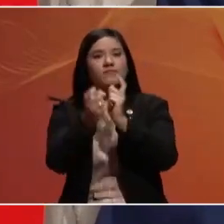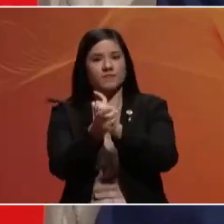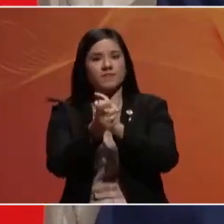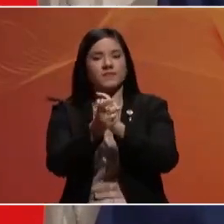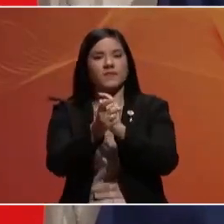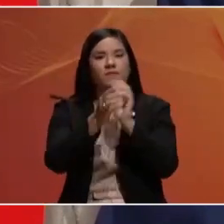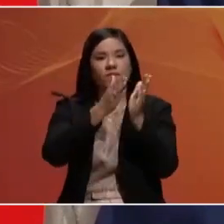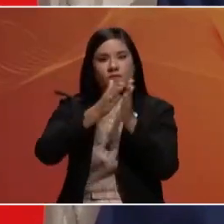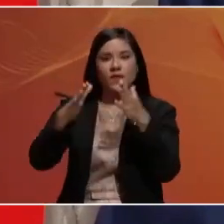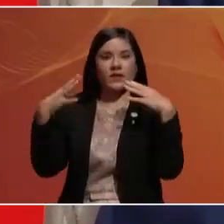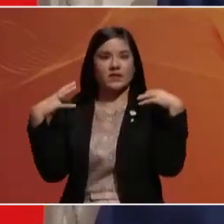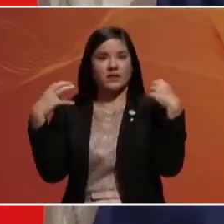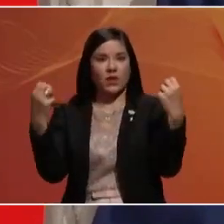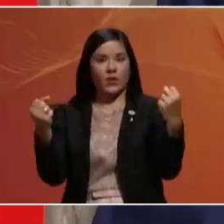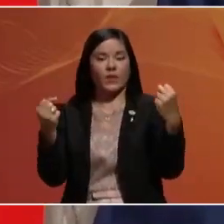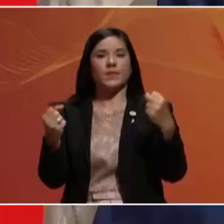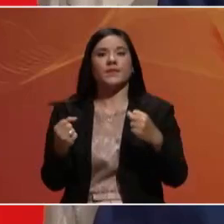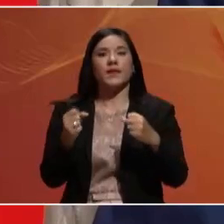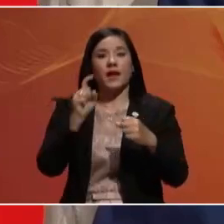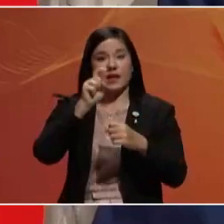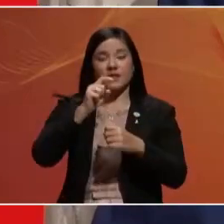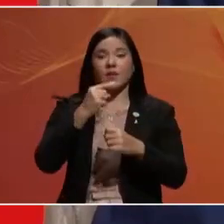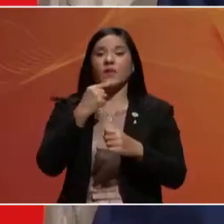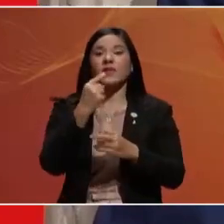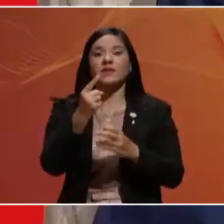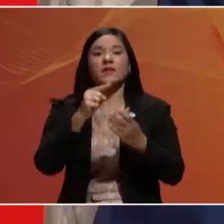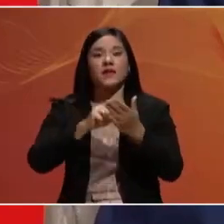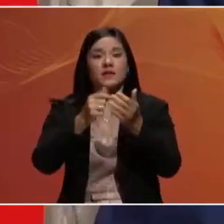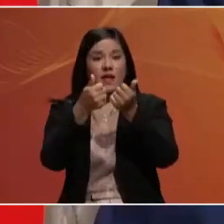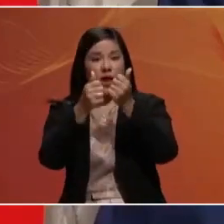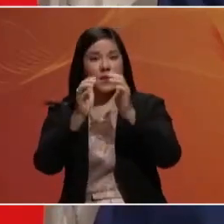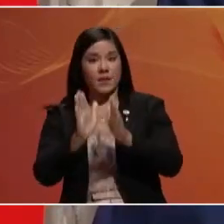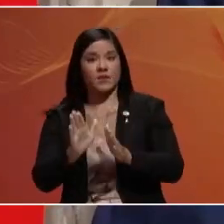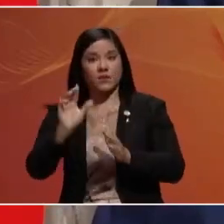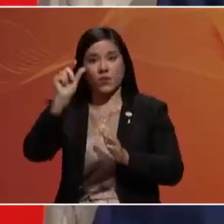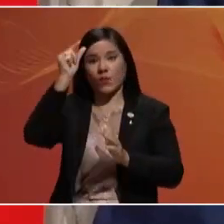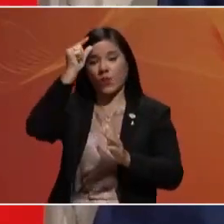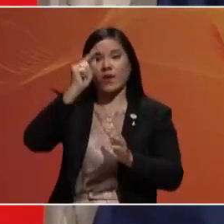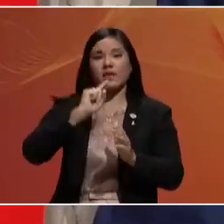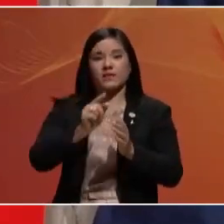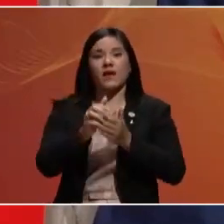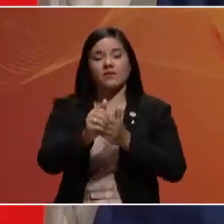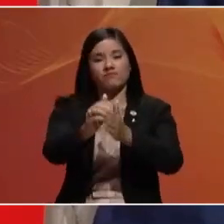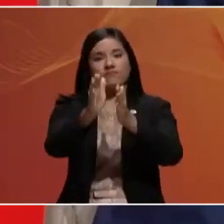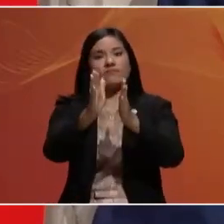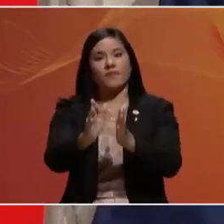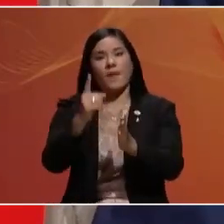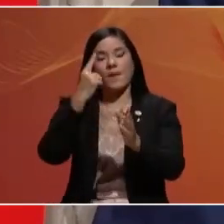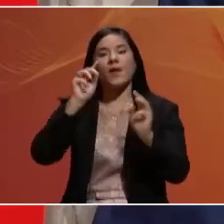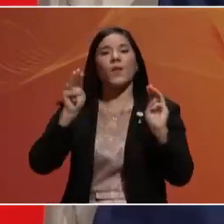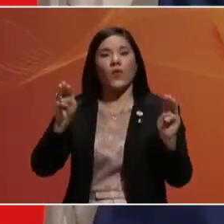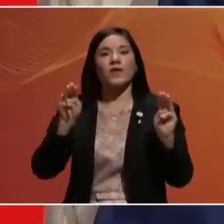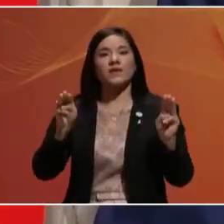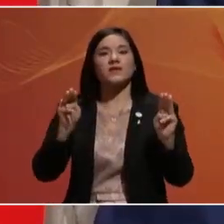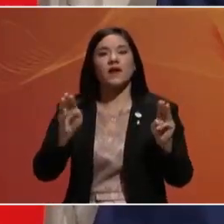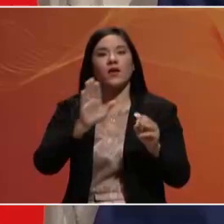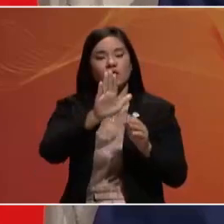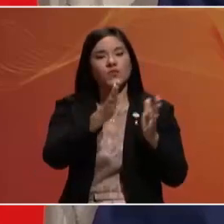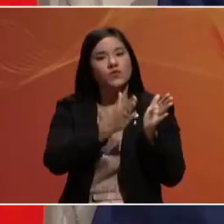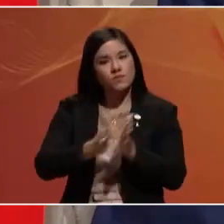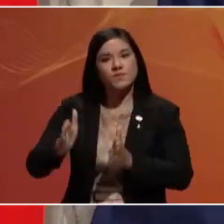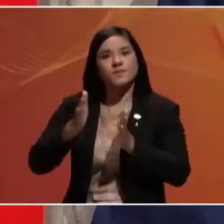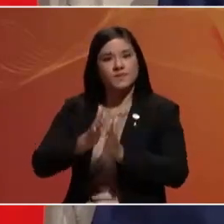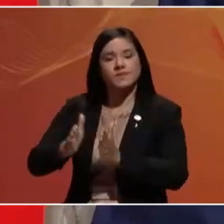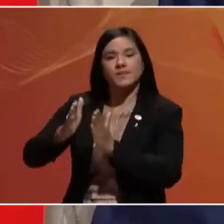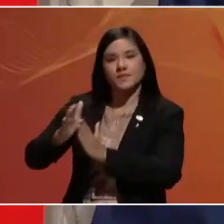salud. Eso quiere decir que la administración pública está encaminada a modernizar sus